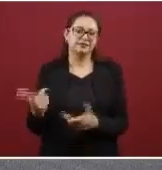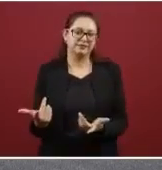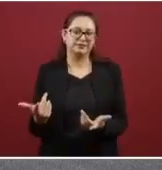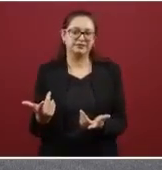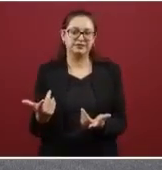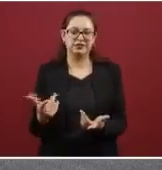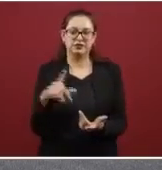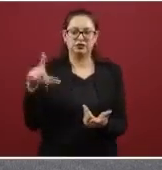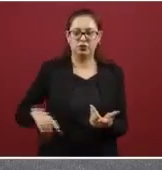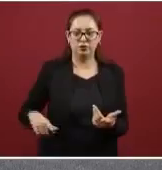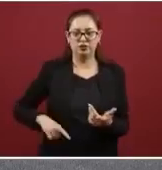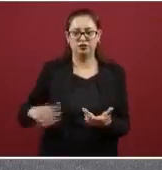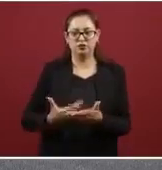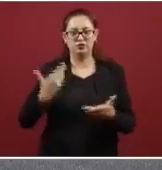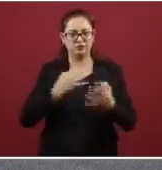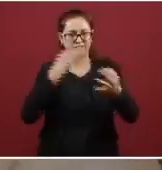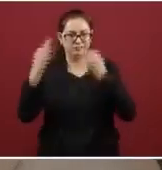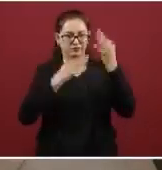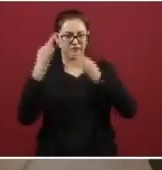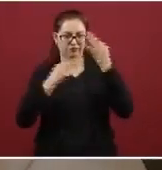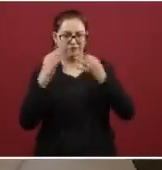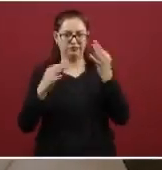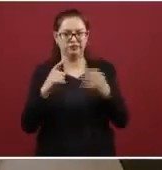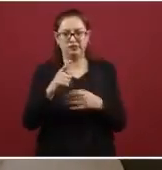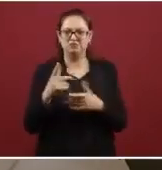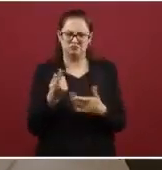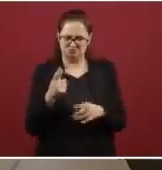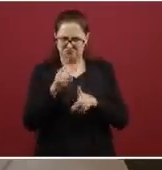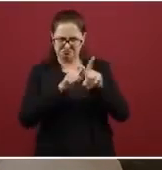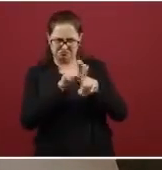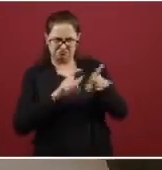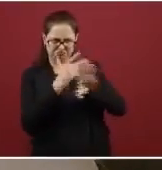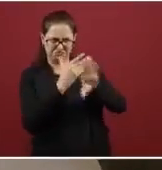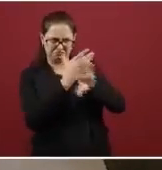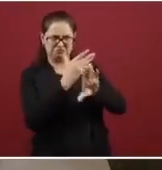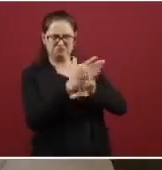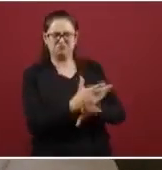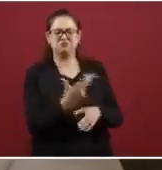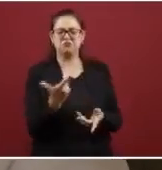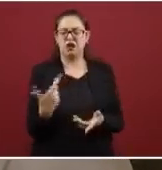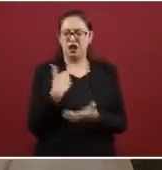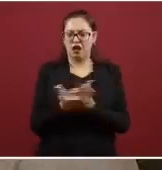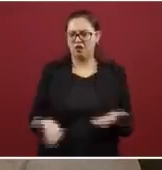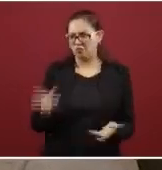su campaña de gobierno, en campaña para la presidencia en Nueva York, en una de sus